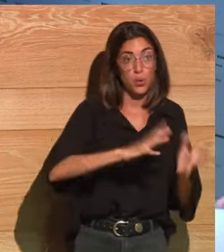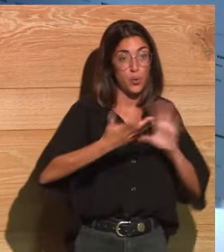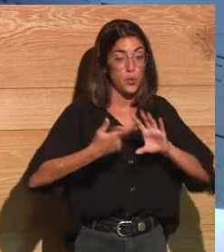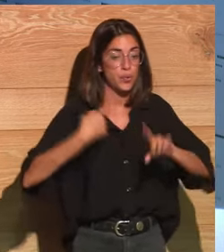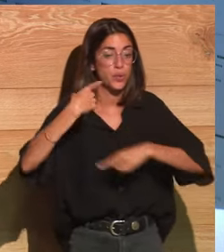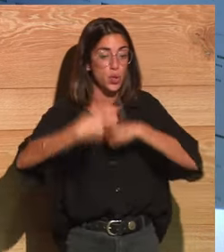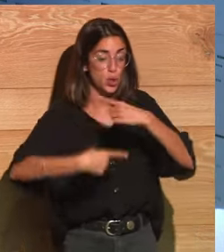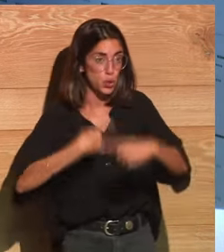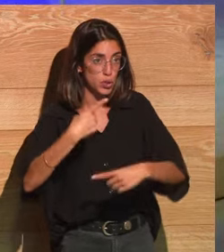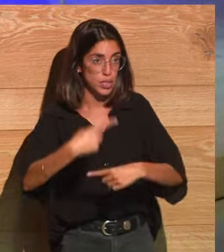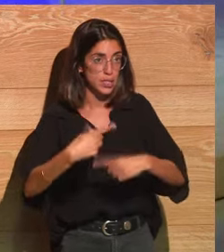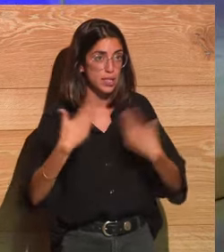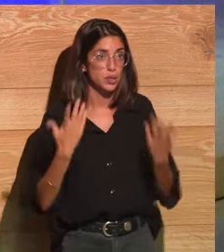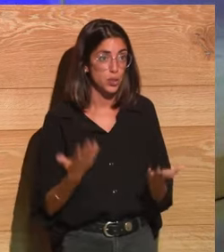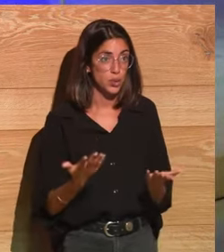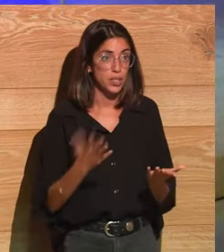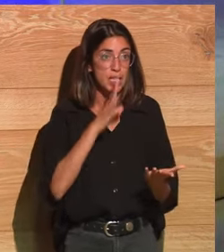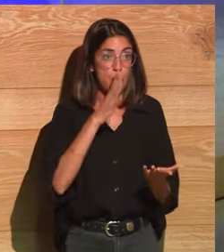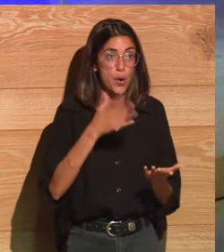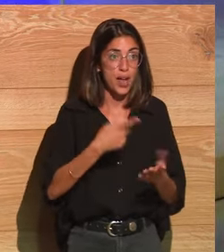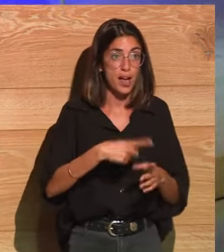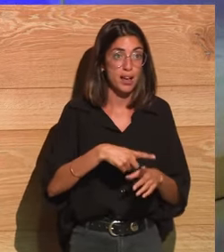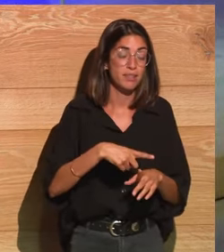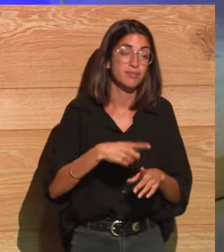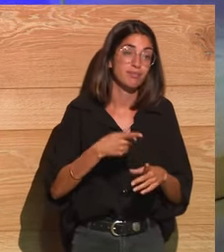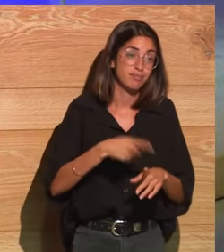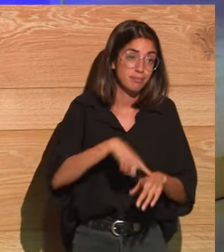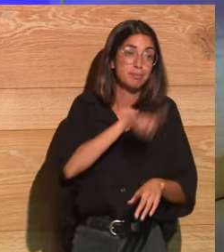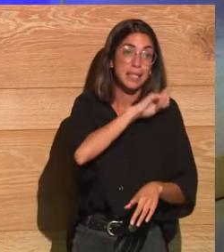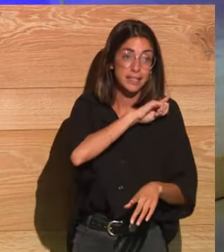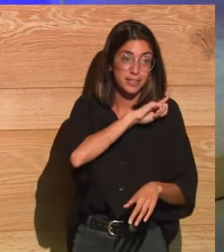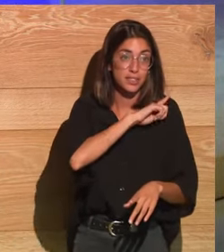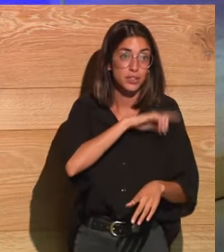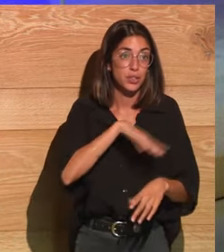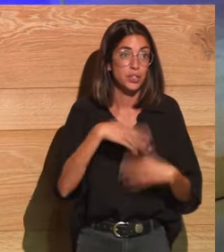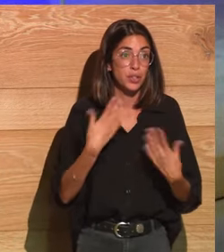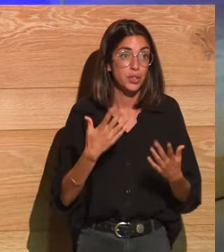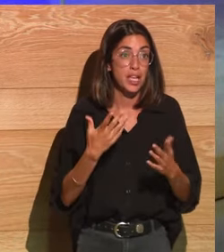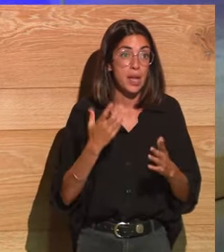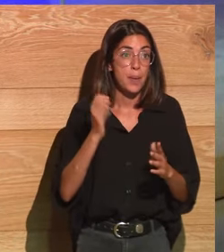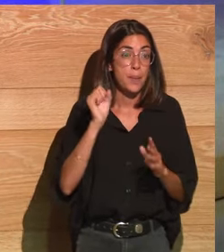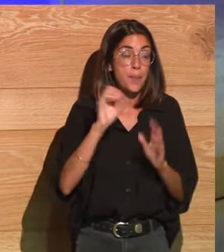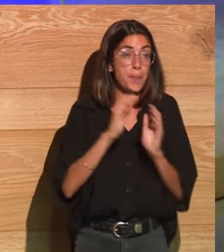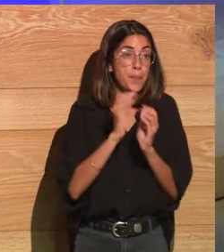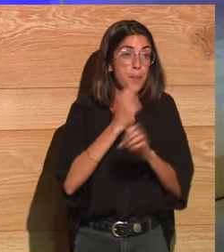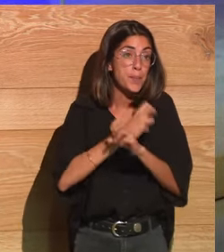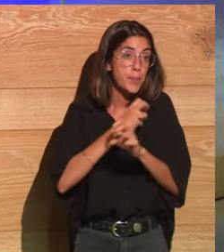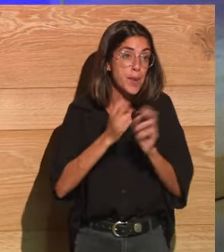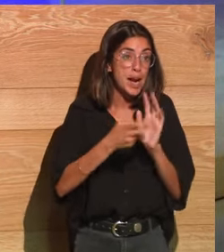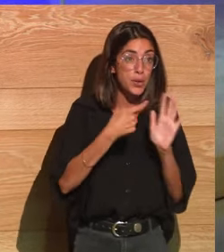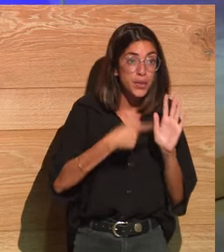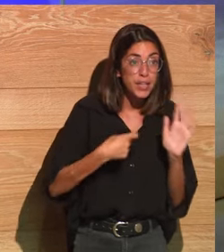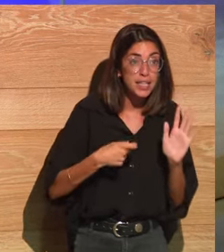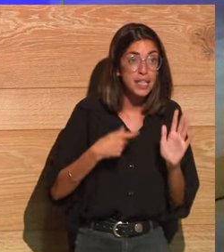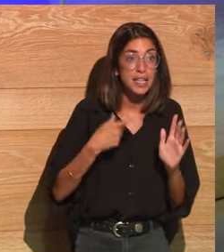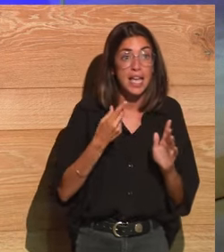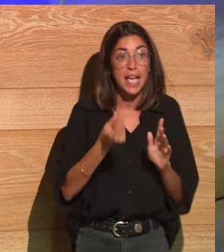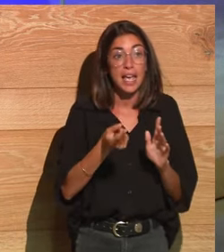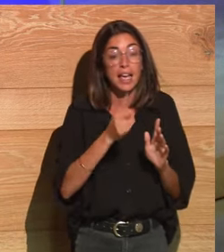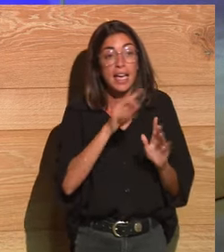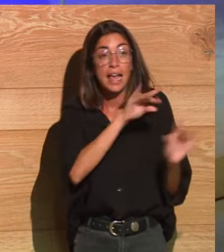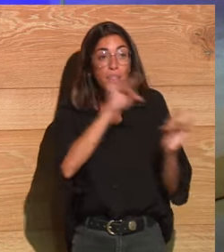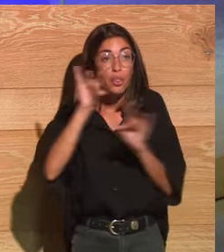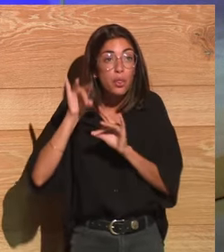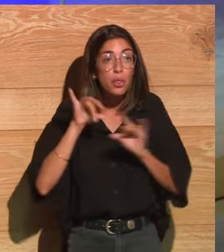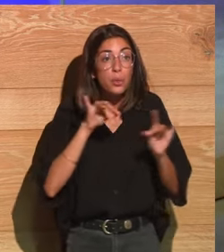día. Entonces ahora tenemos los excesos, ¿no? Y por ejemplo, ¿qué es la paleodieta? Bueno, pues la paleodieta es que tenían, es verdad, una cantidad de azúcares